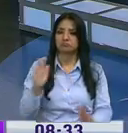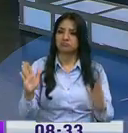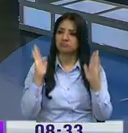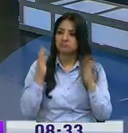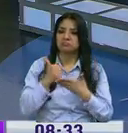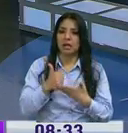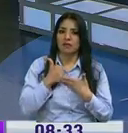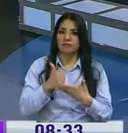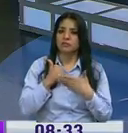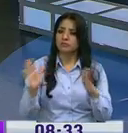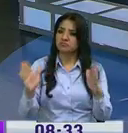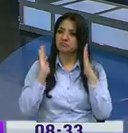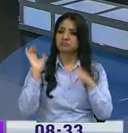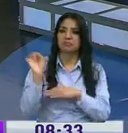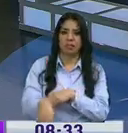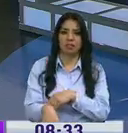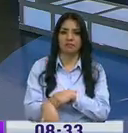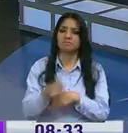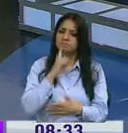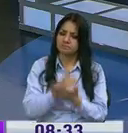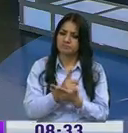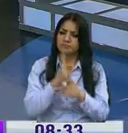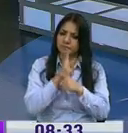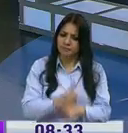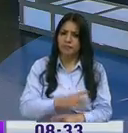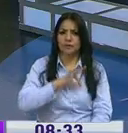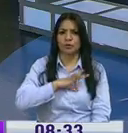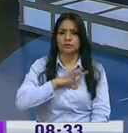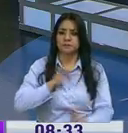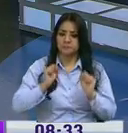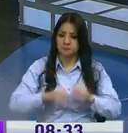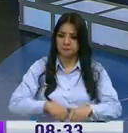que me beneficie a mí, no importa si les afecto a los demás. No, hay que tener conciencia. Totalmente de acuerdo.